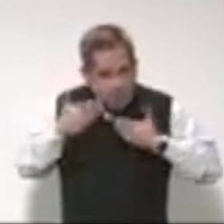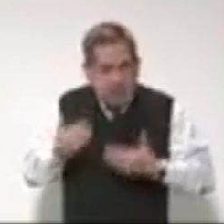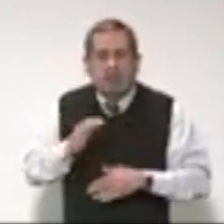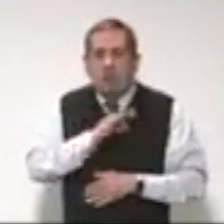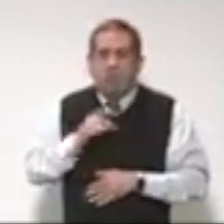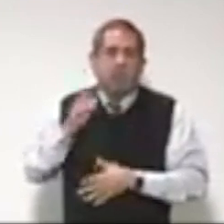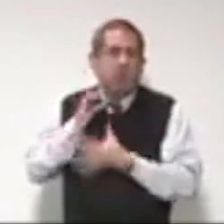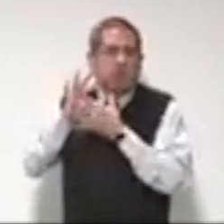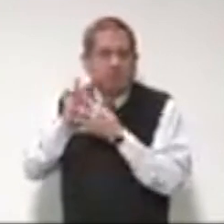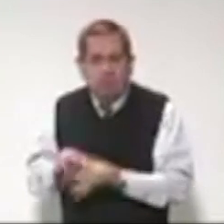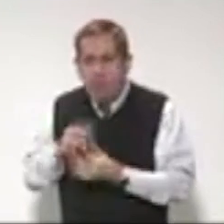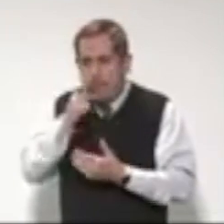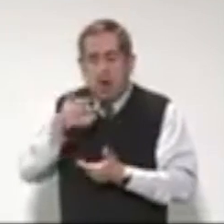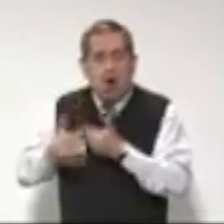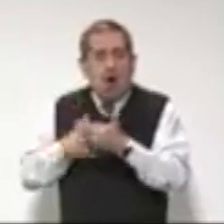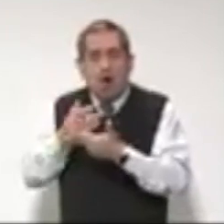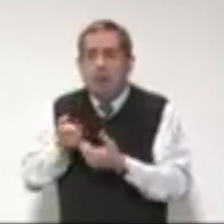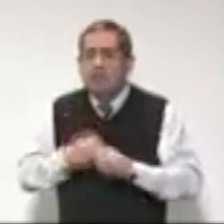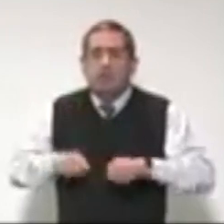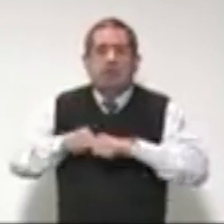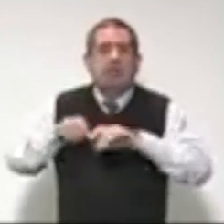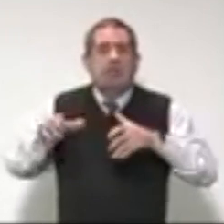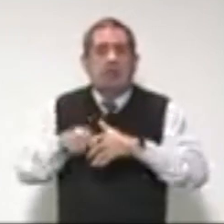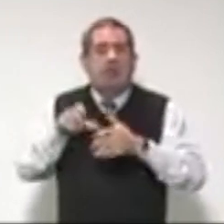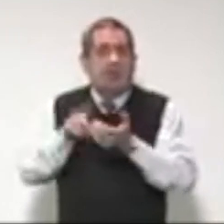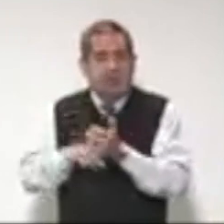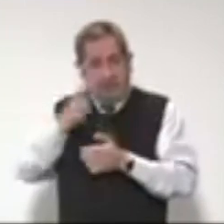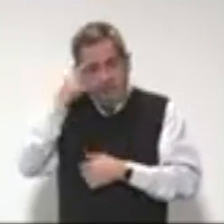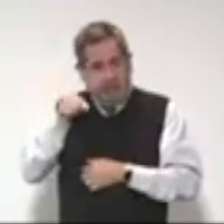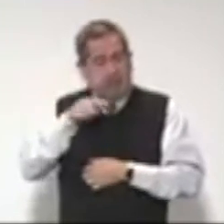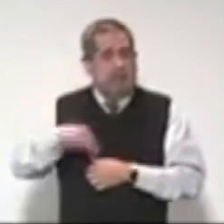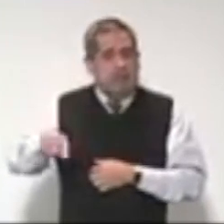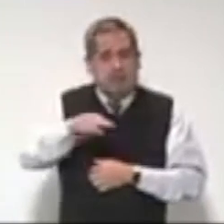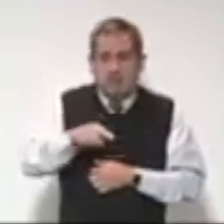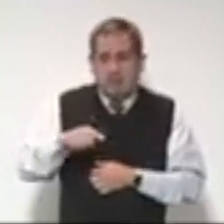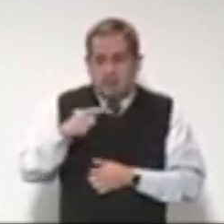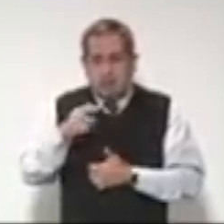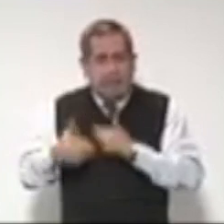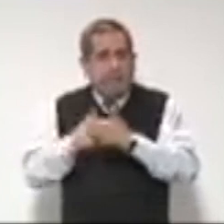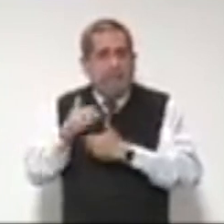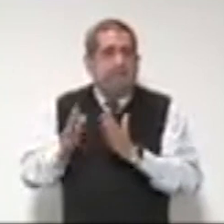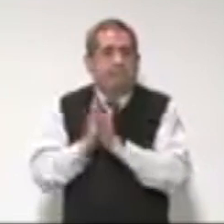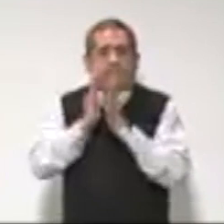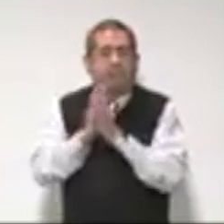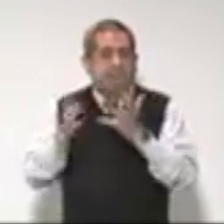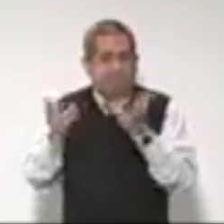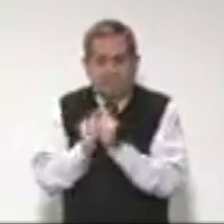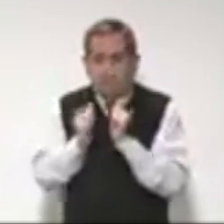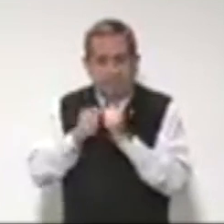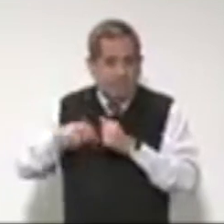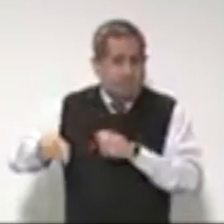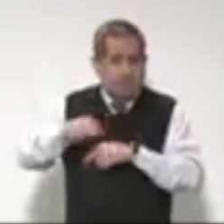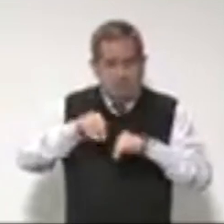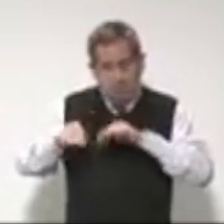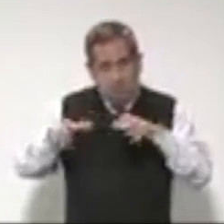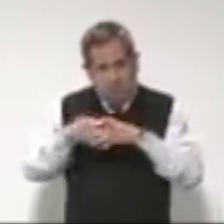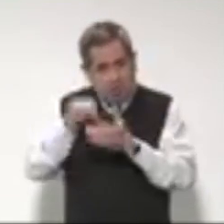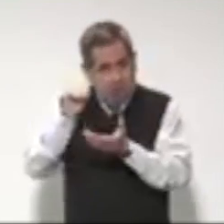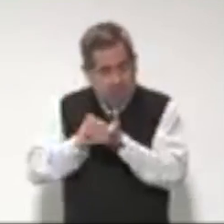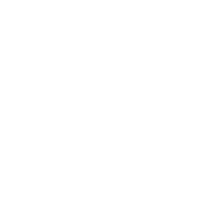mejores resultados a la sociedad y para que la ciudadanía también sea participativa y colabore en su